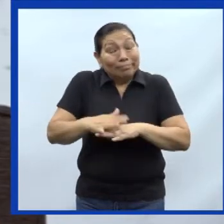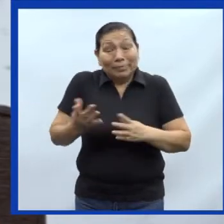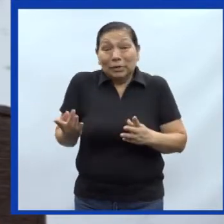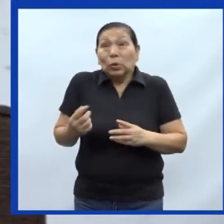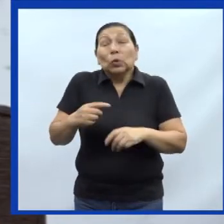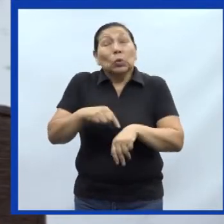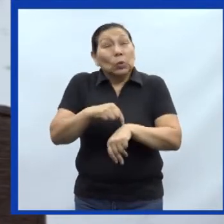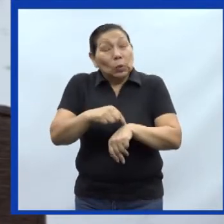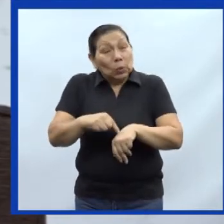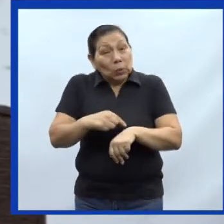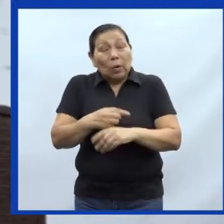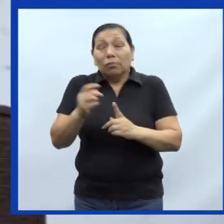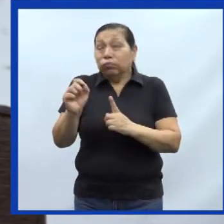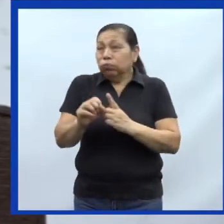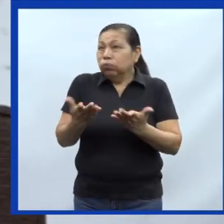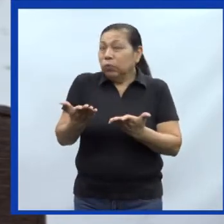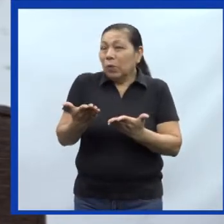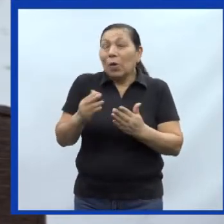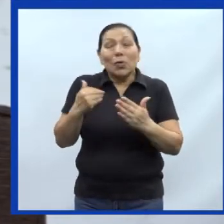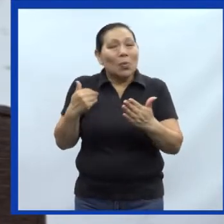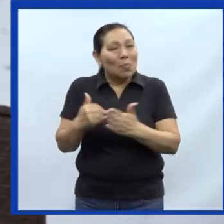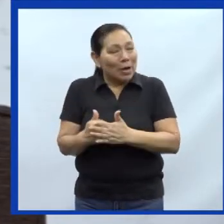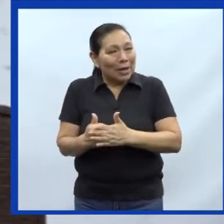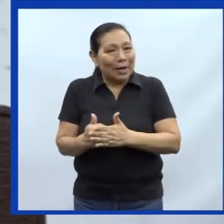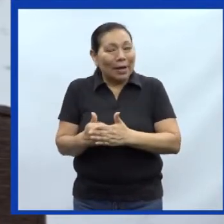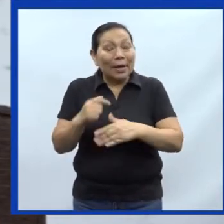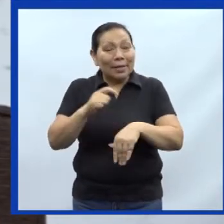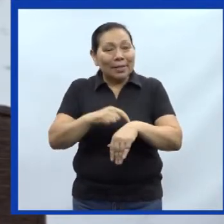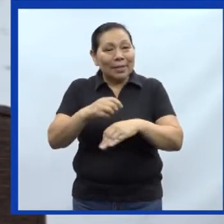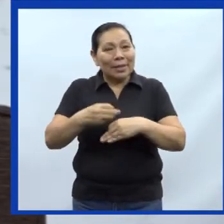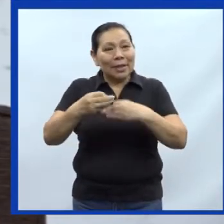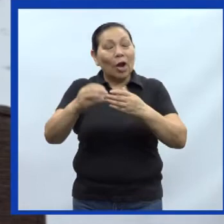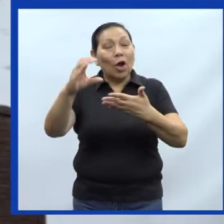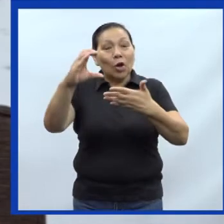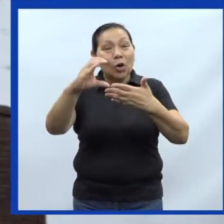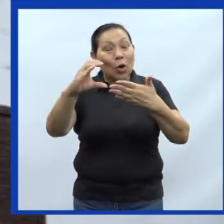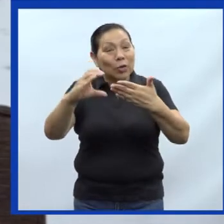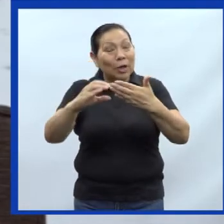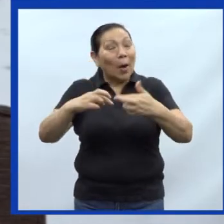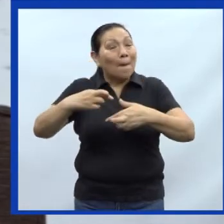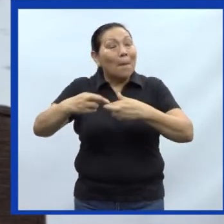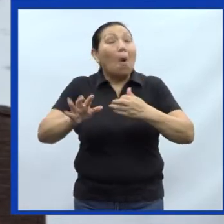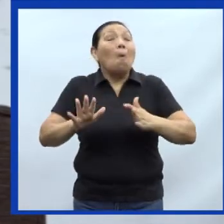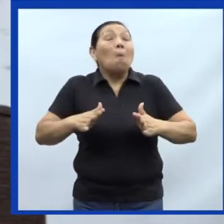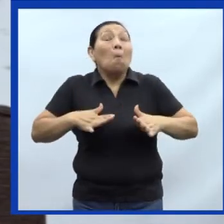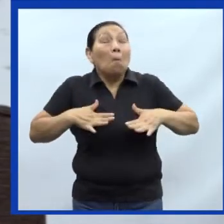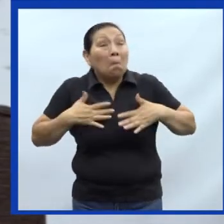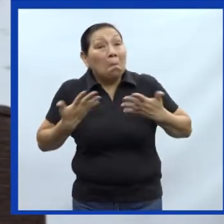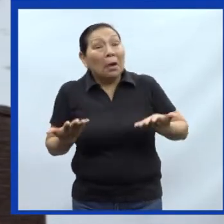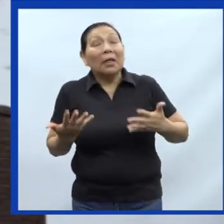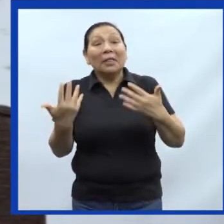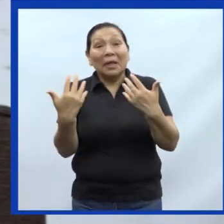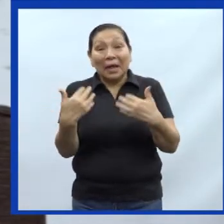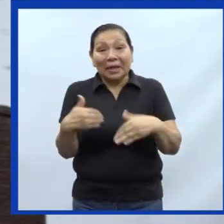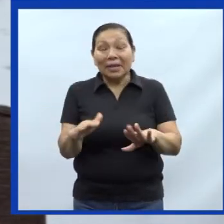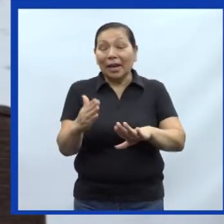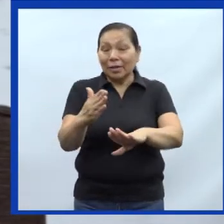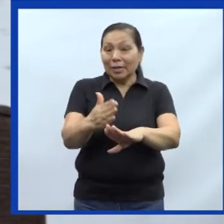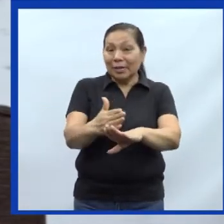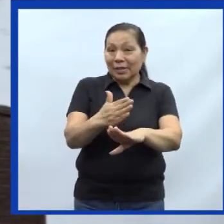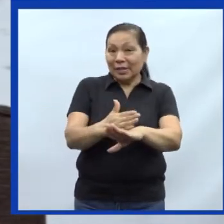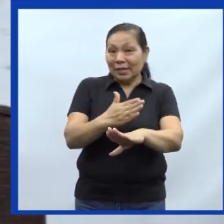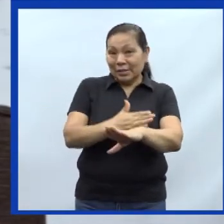la duración del proceso de amparo no es tan célere en los plazos que establece el Código Procesal, que puede ya en el desarrollo